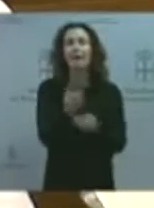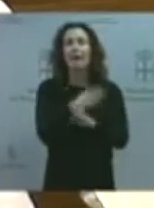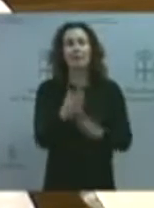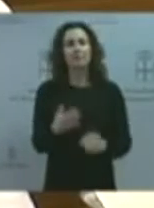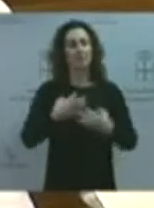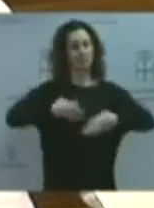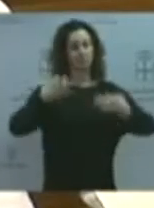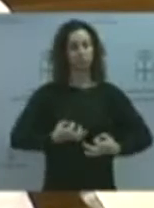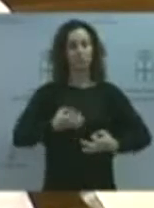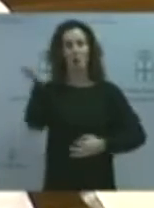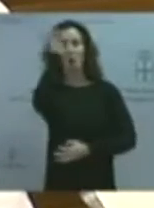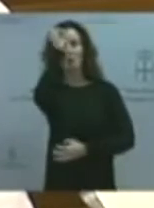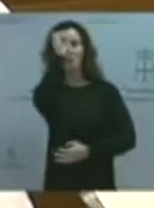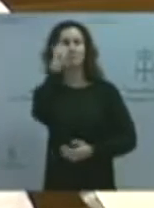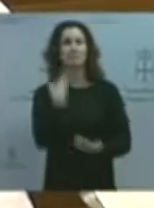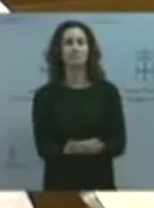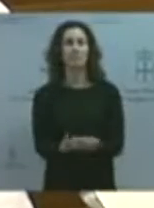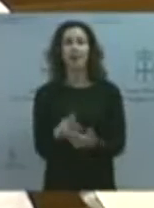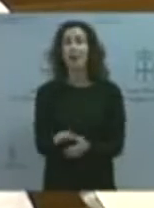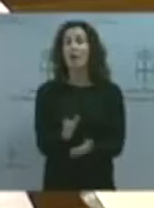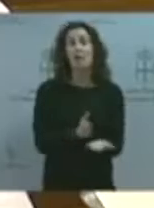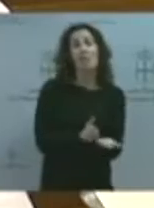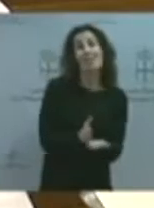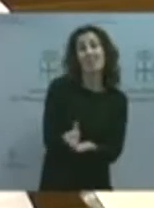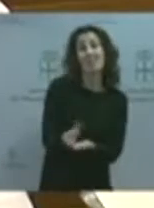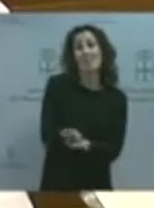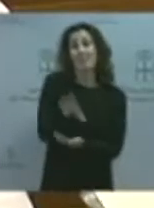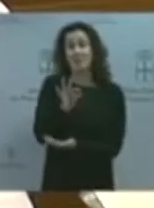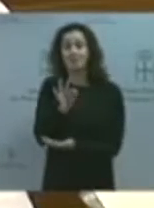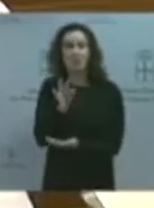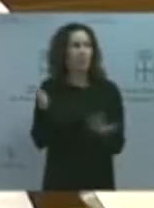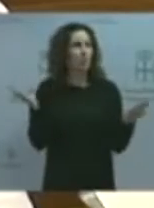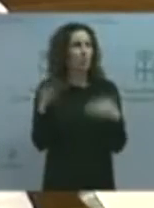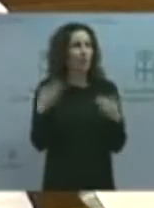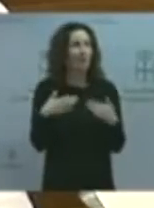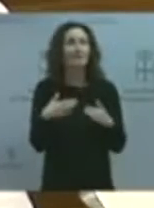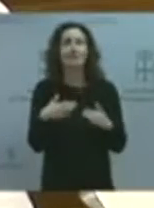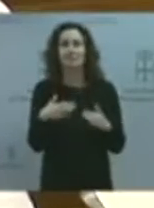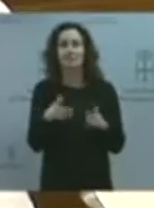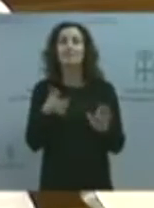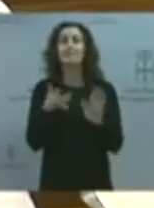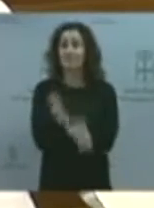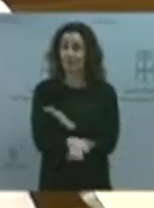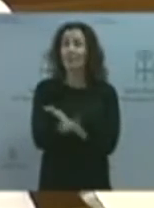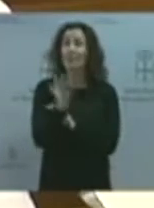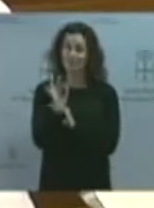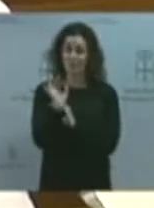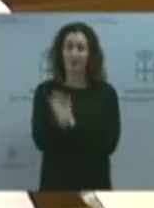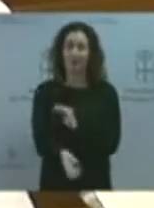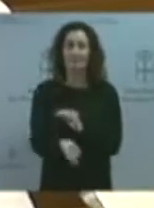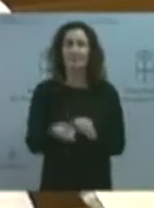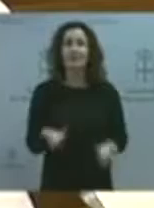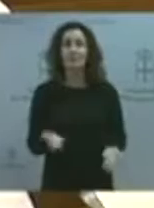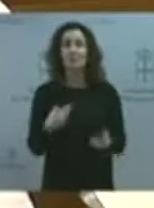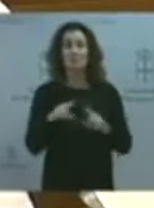decisiones, y esto no se le escapa a nadie, es también una forma de tomar decisiones. Asturias se encuentra en una situación límite. Y